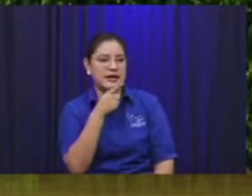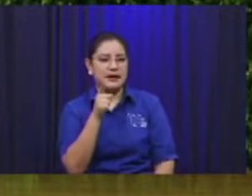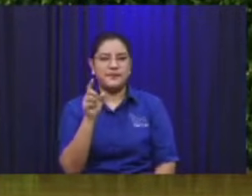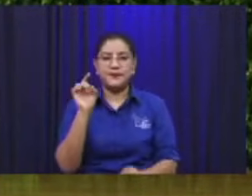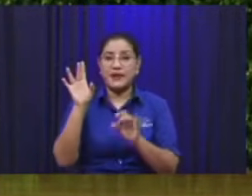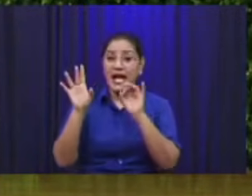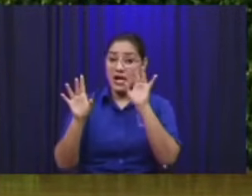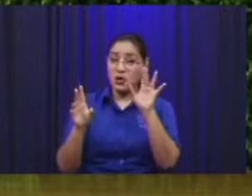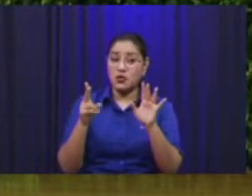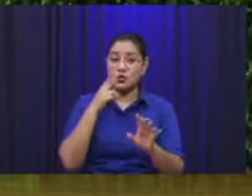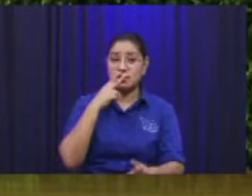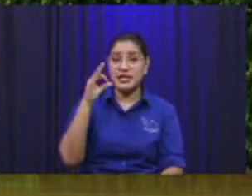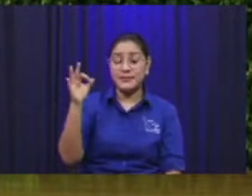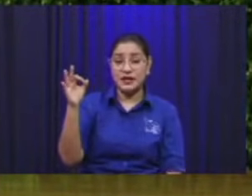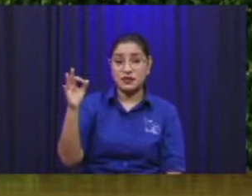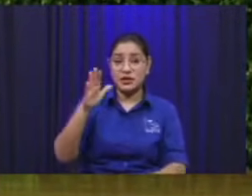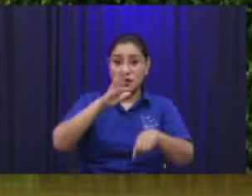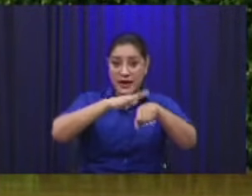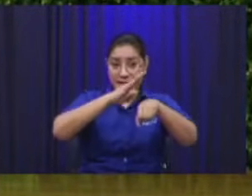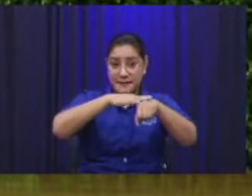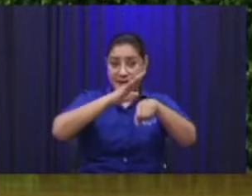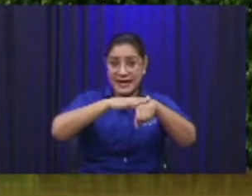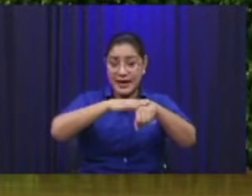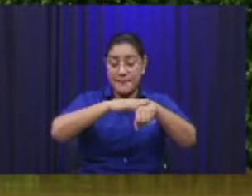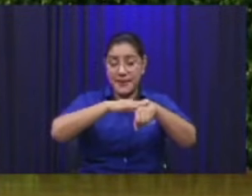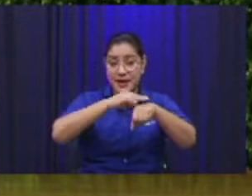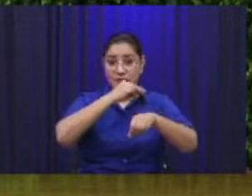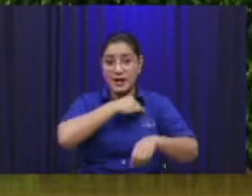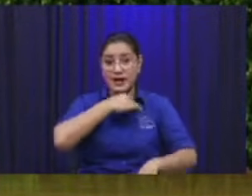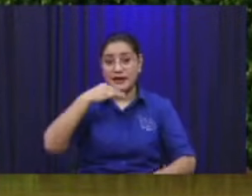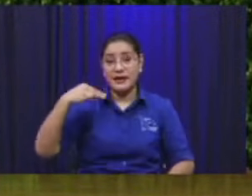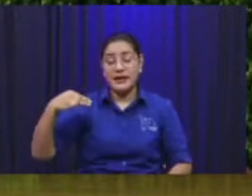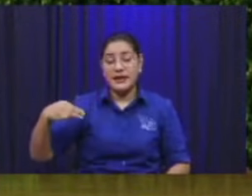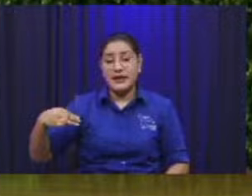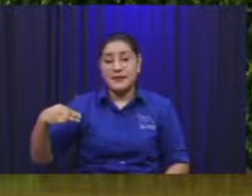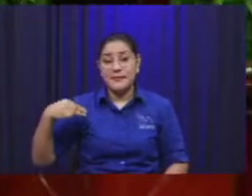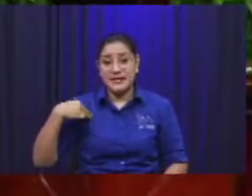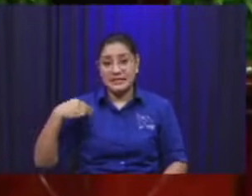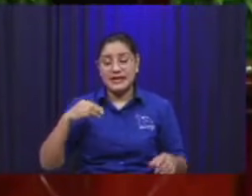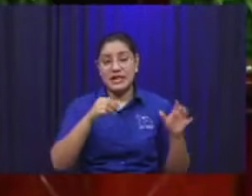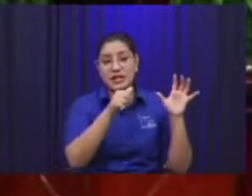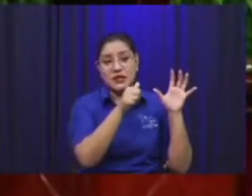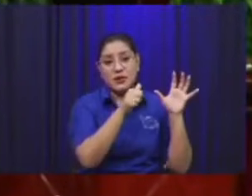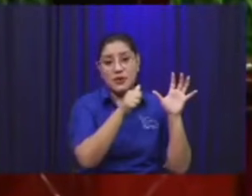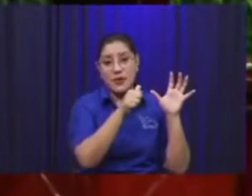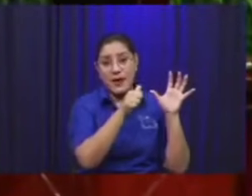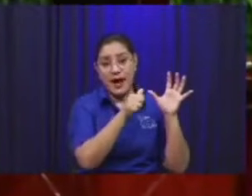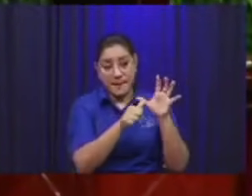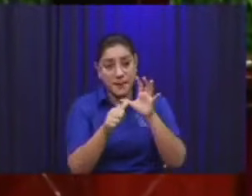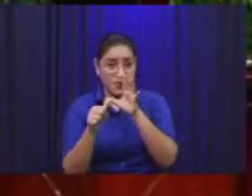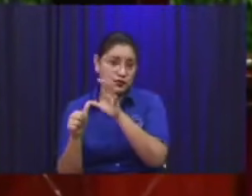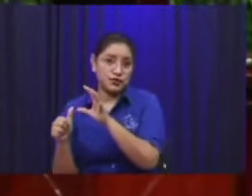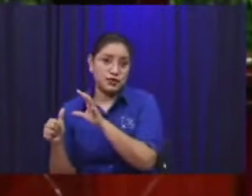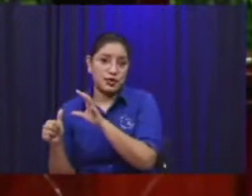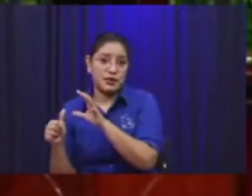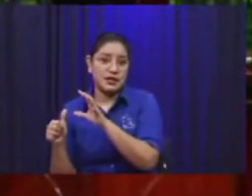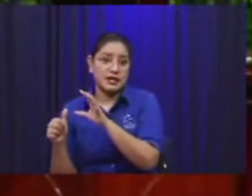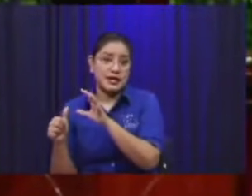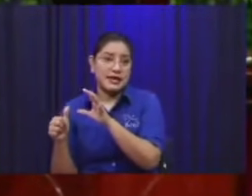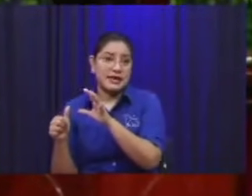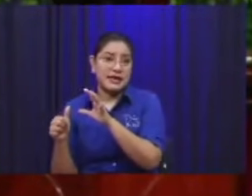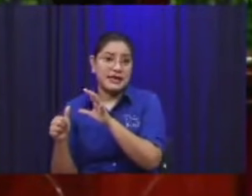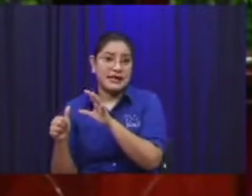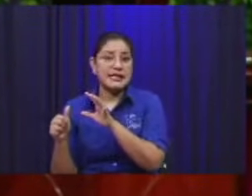hermanos cuando fue y recién llamado al ministerio apostólico mira a algunos hermanos que yo consideraba que eran apóstoles